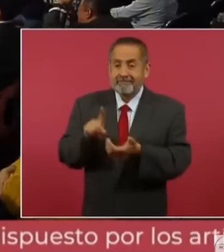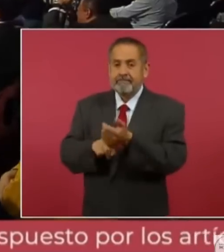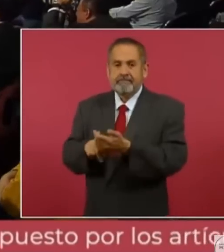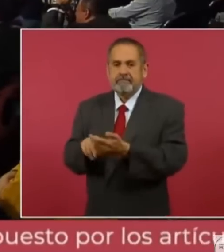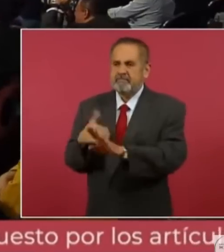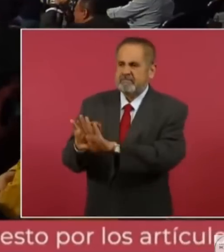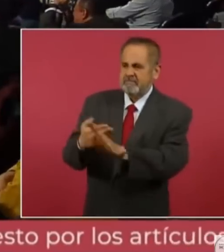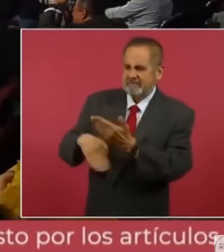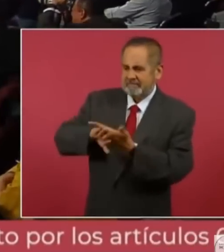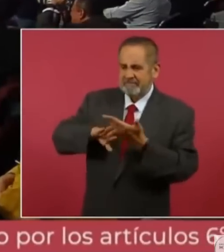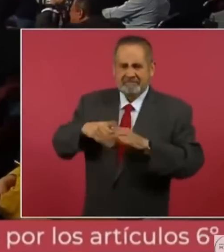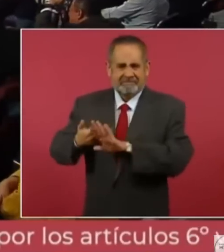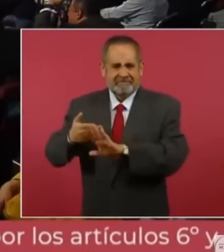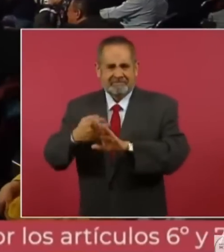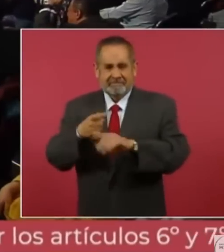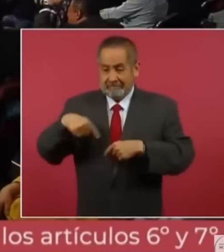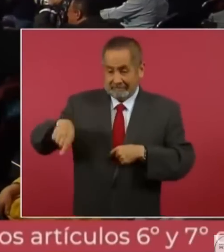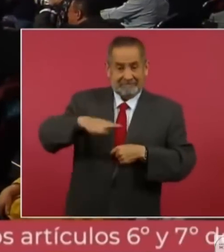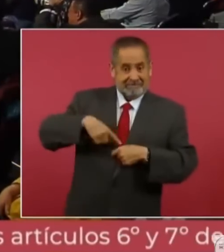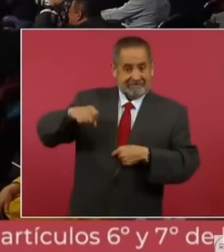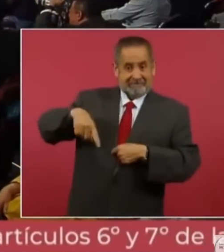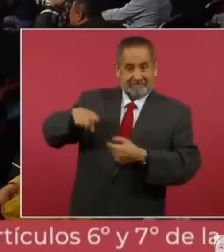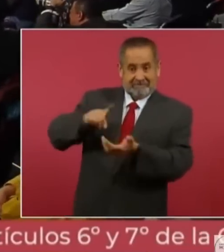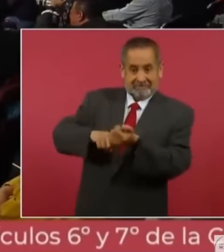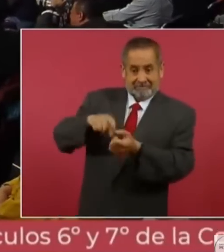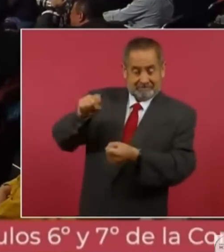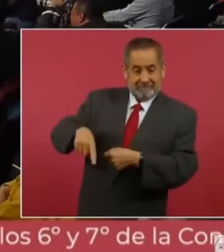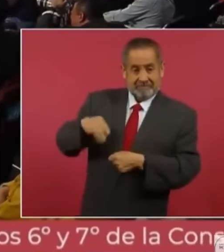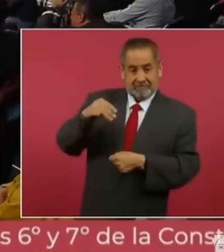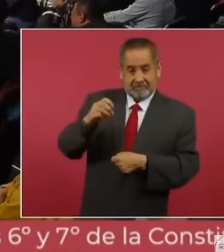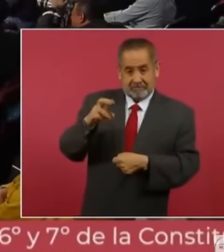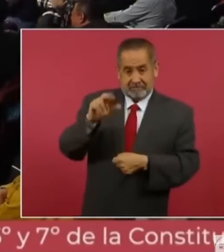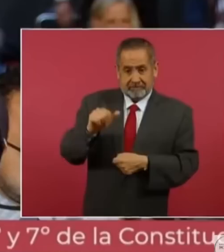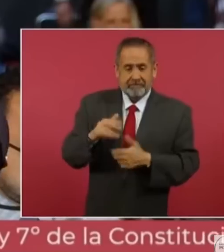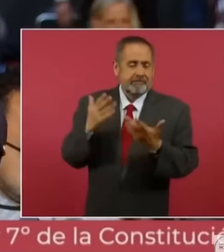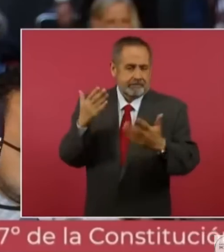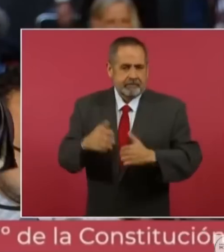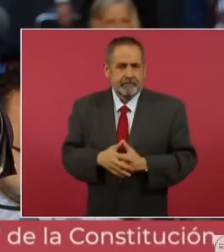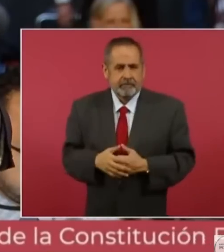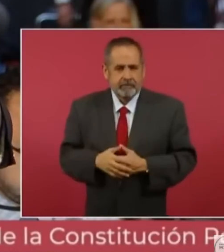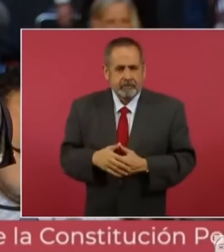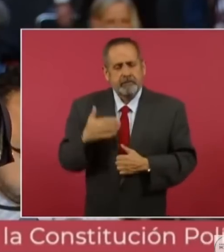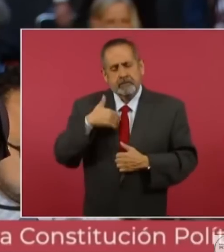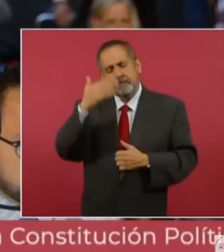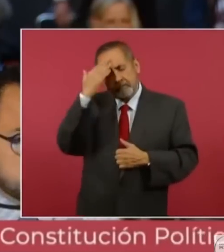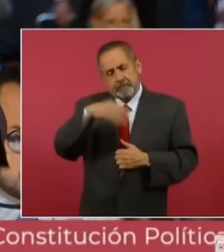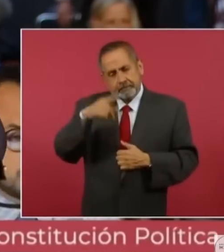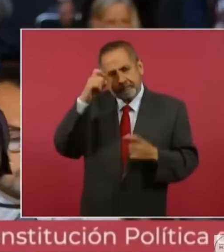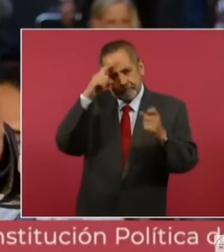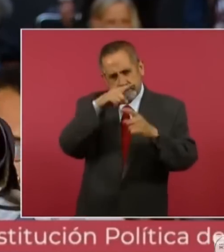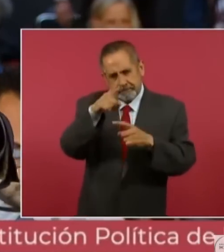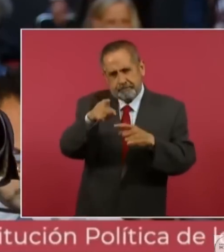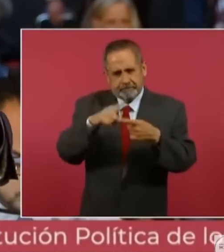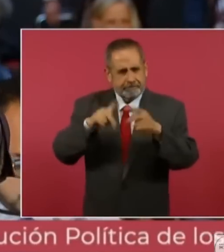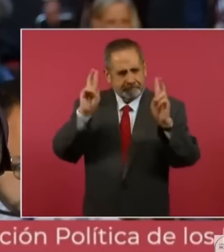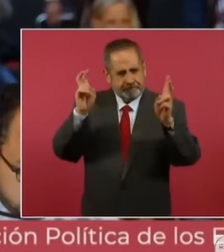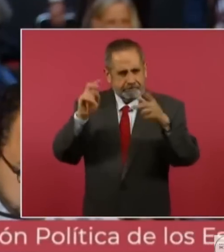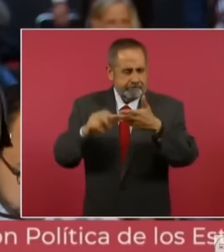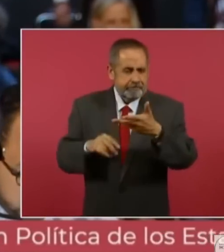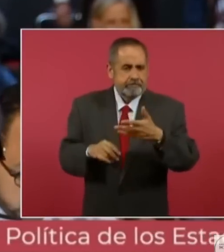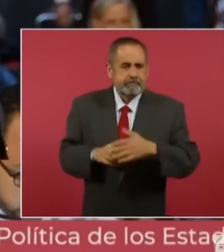duro a la hora de una operación cicatriz. Yo sé que resulta complicado este tema,